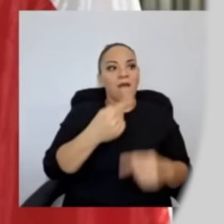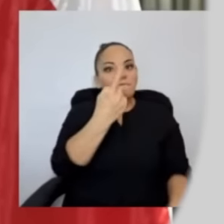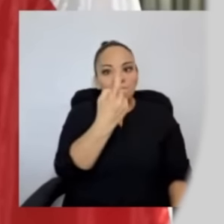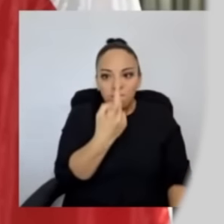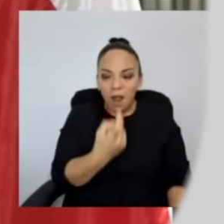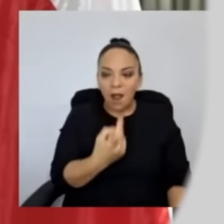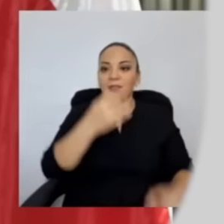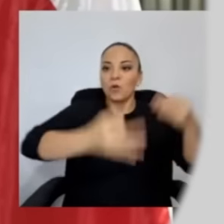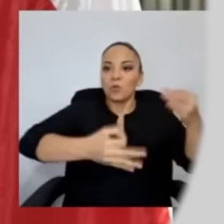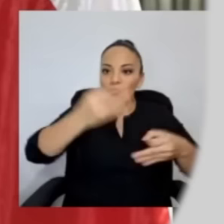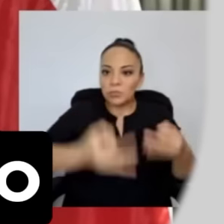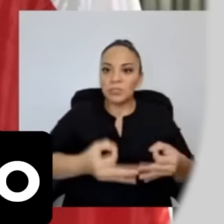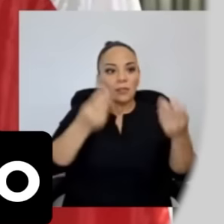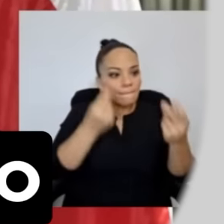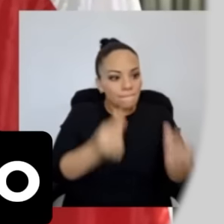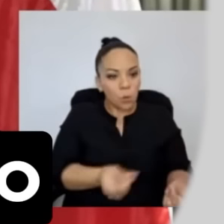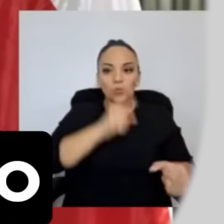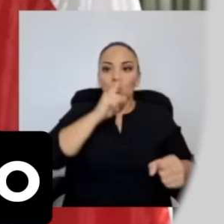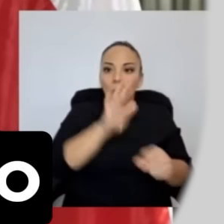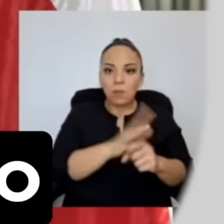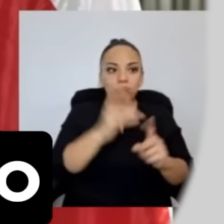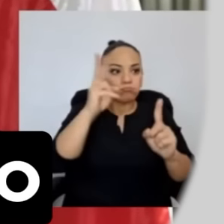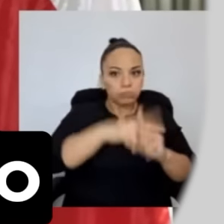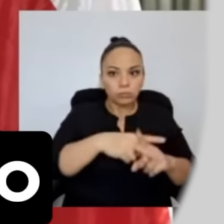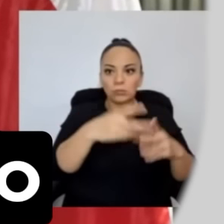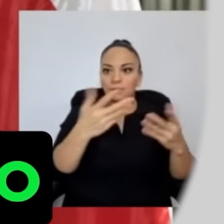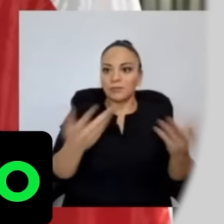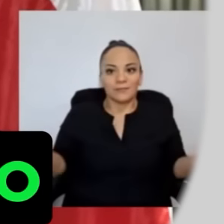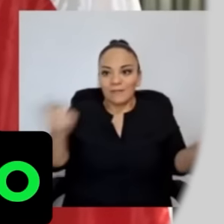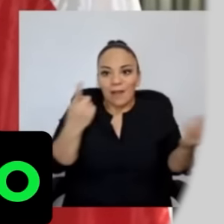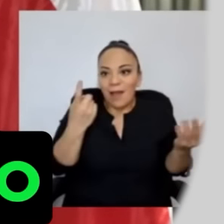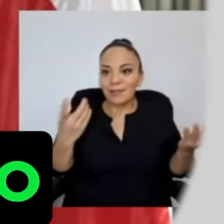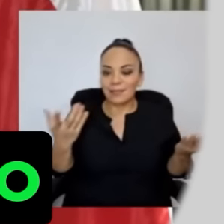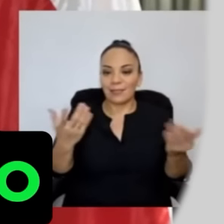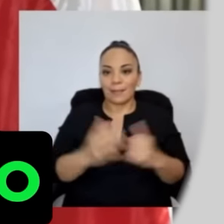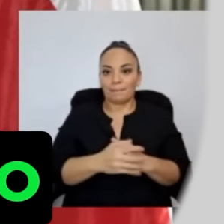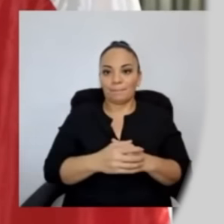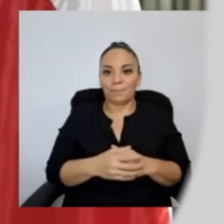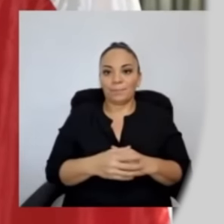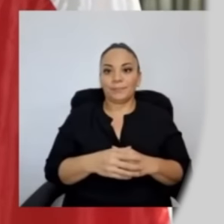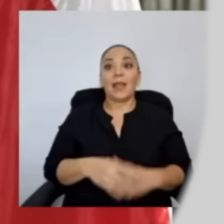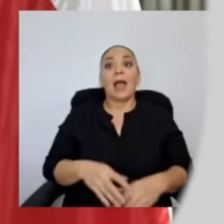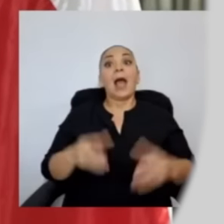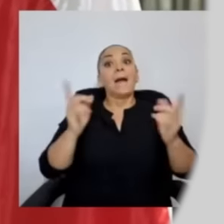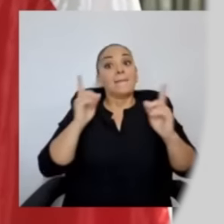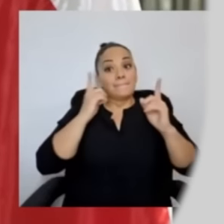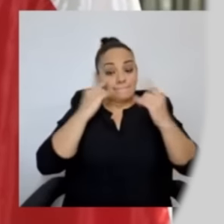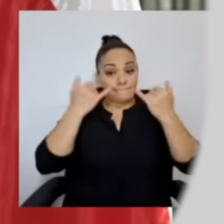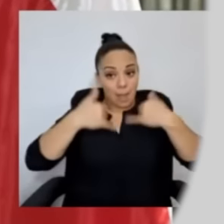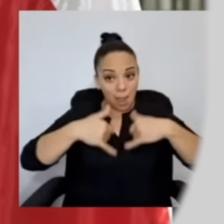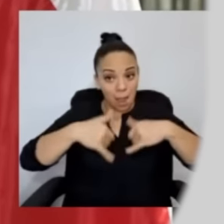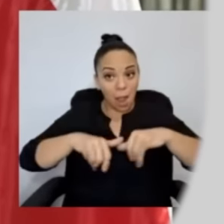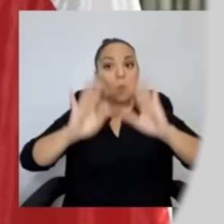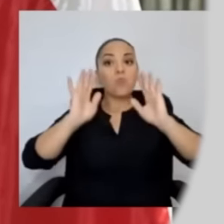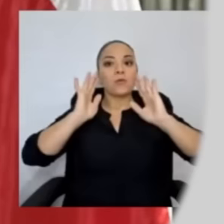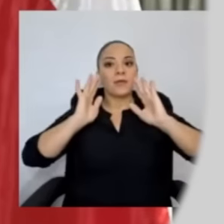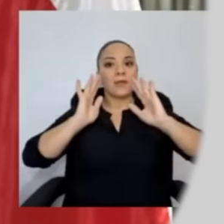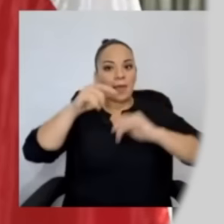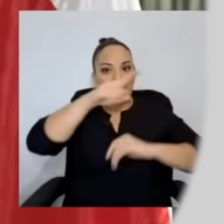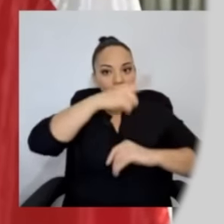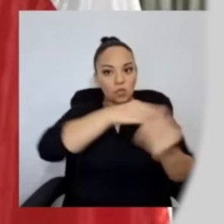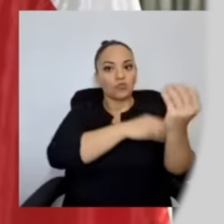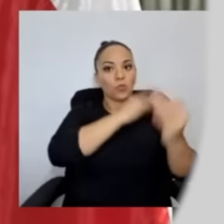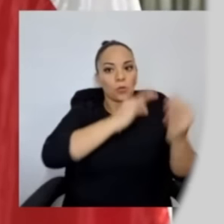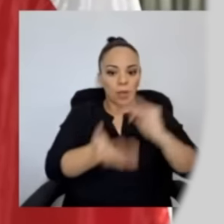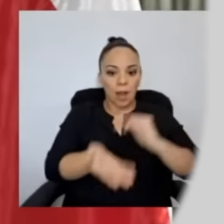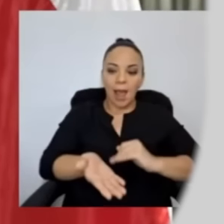y cumplida, a pesar del incremento presupuestario vertiginoso que ha